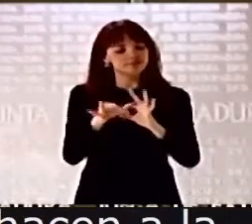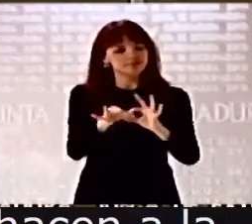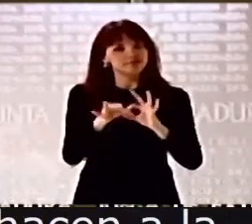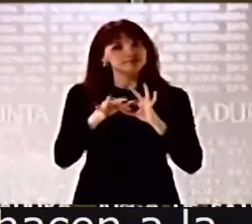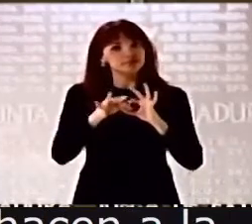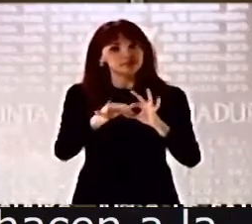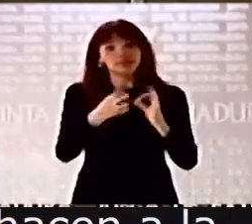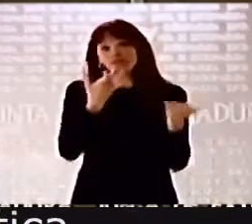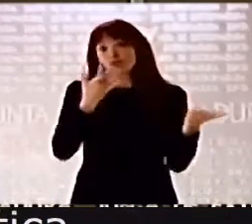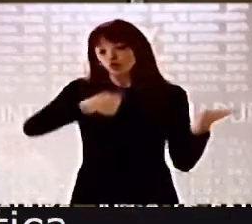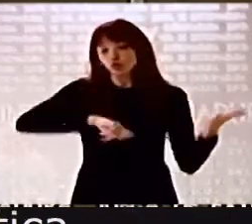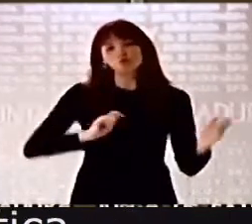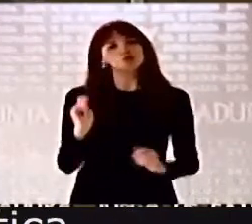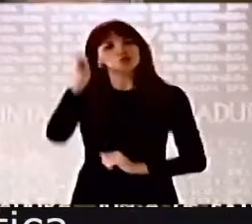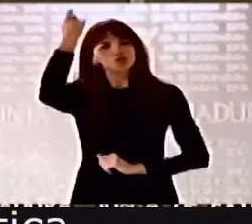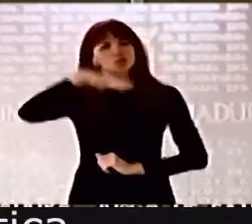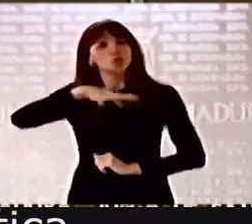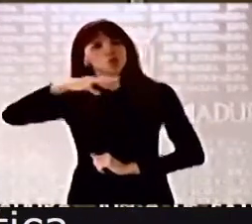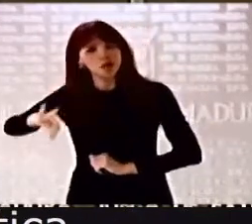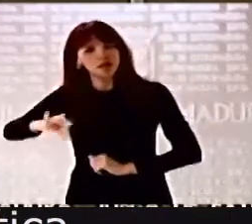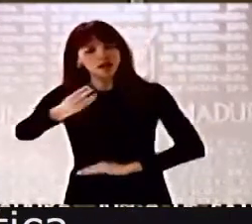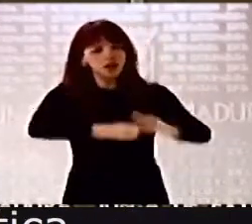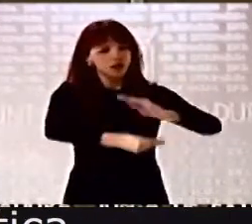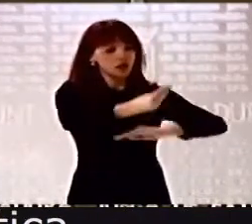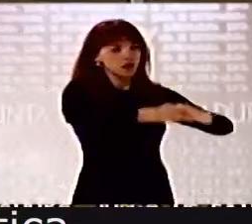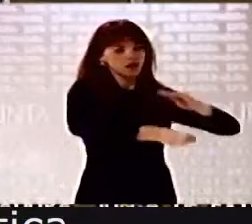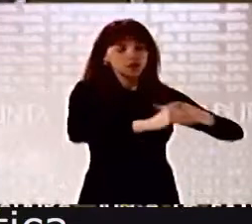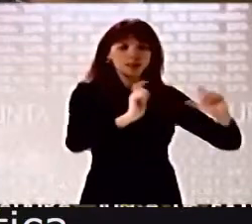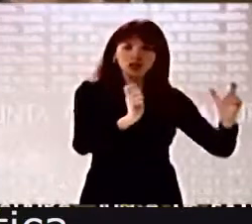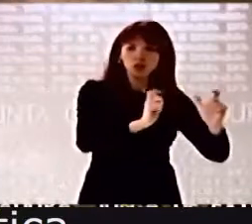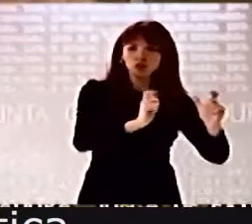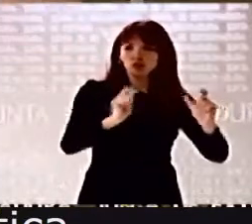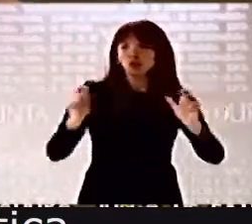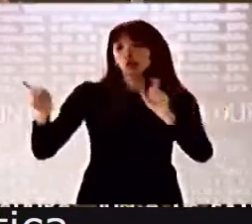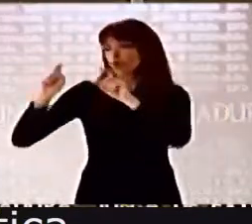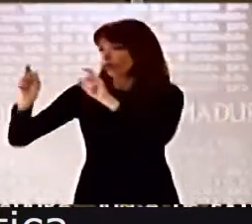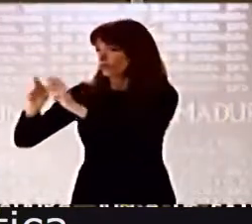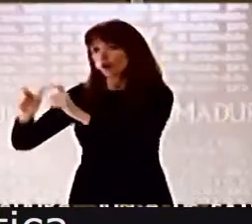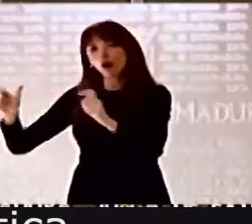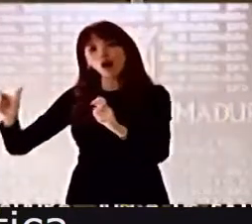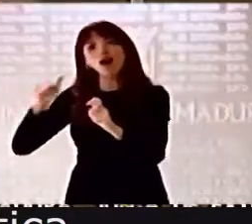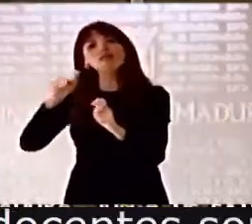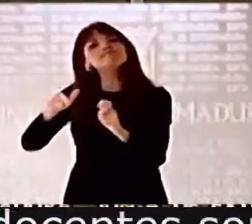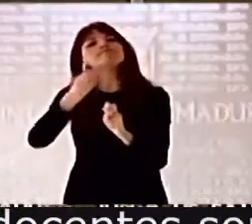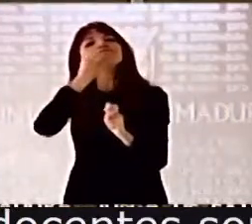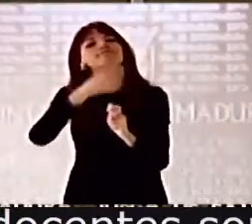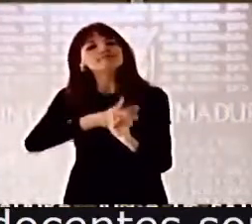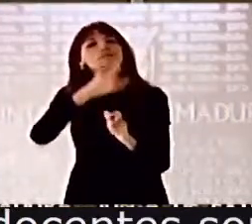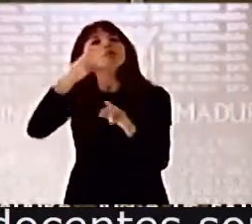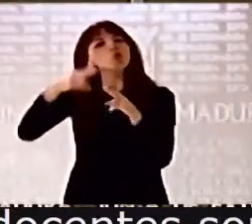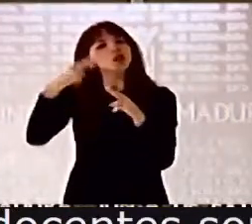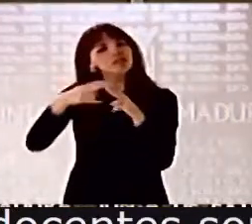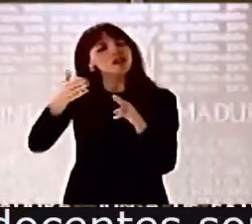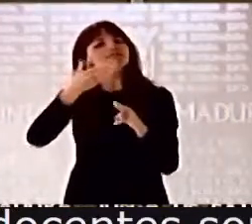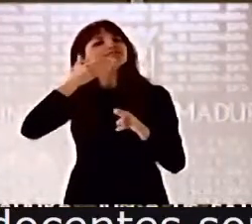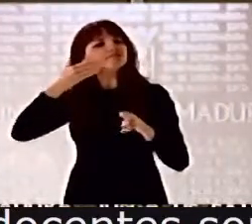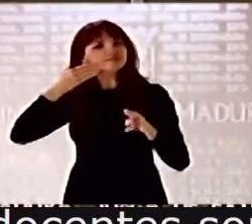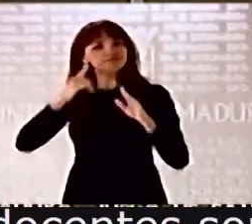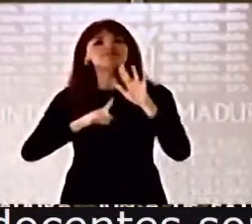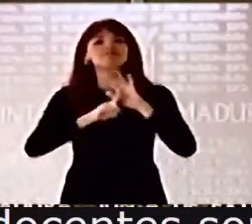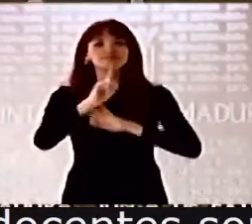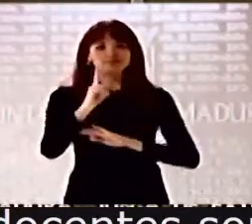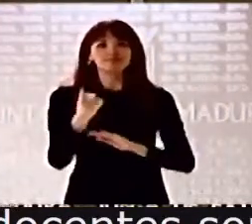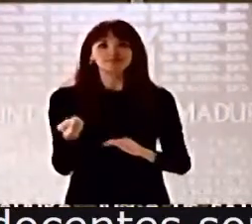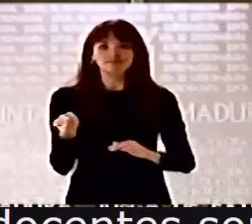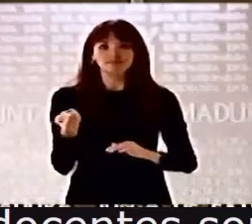Y que hayamos sido capaces de, teniendo menos niños, tener más docentes, son las pequeñas cosas de la política que hacen a la política grande y